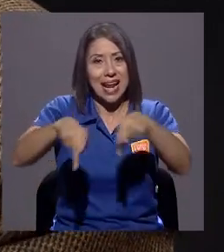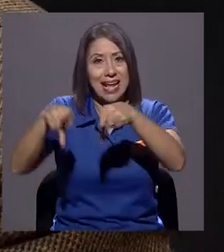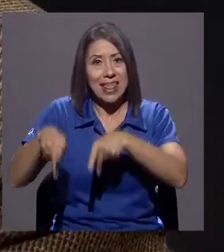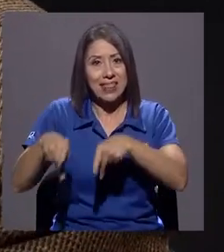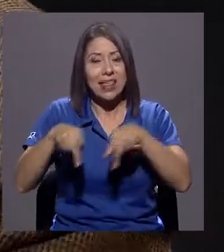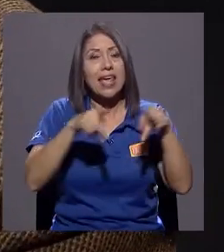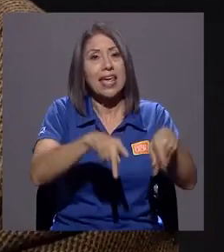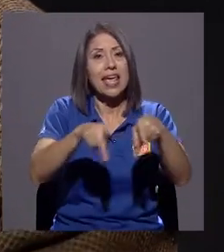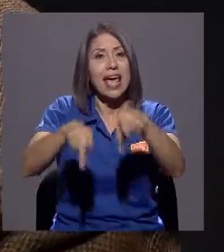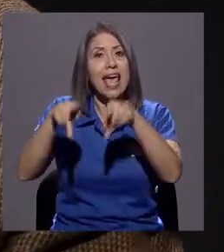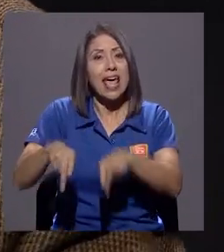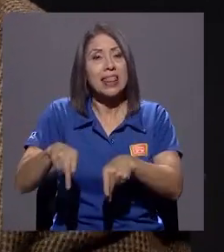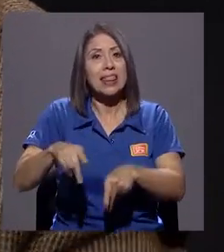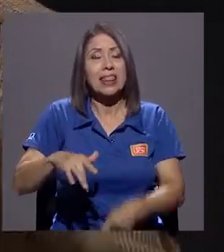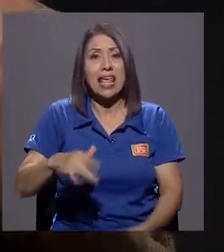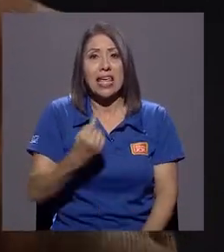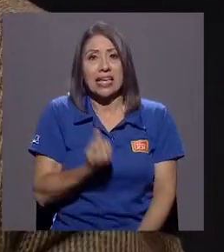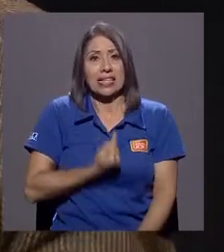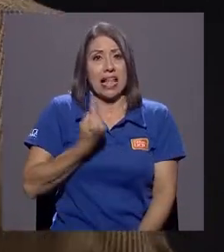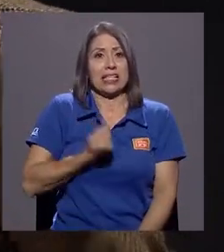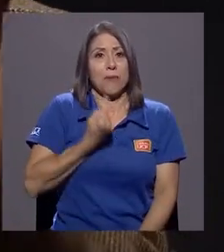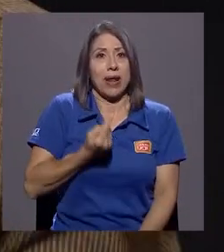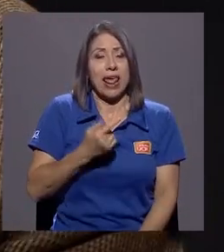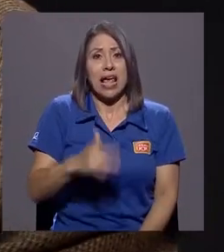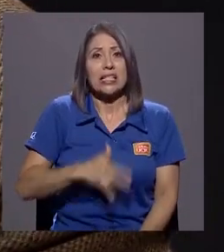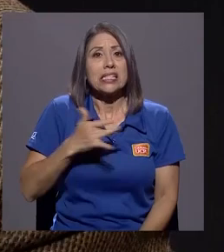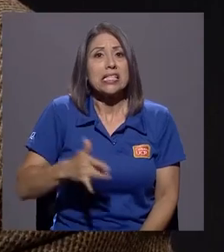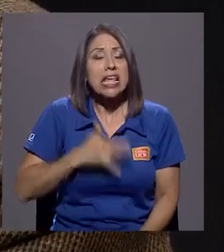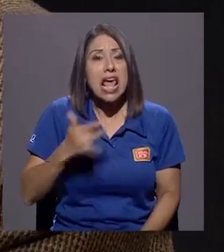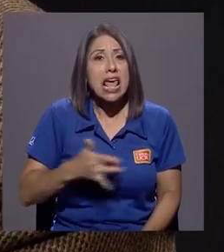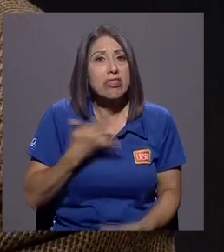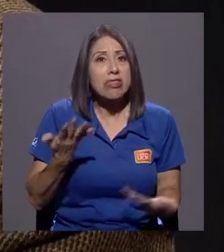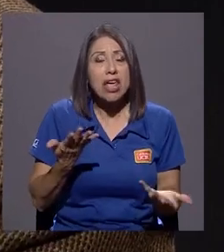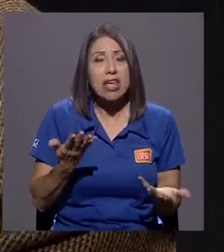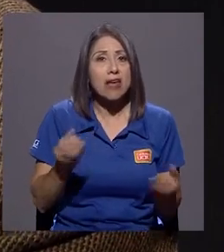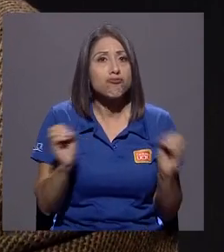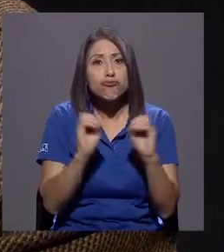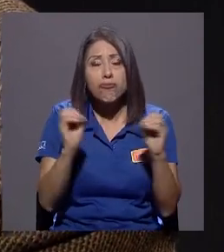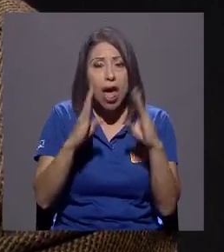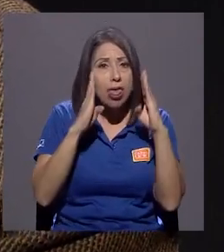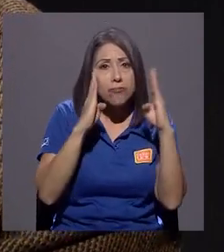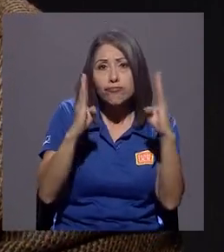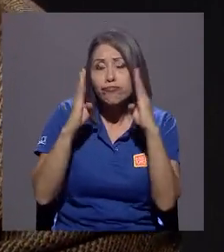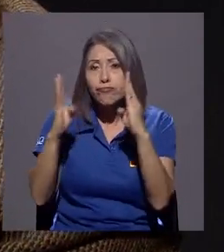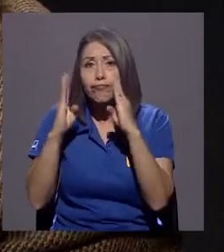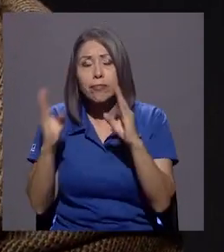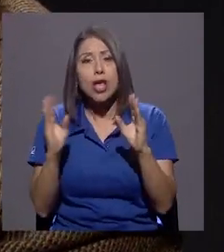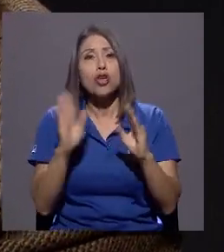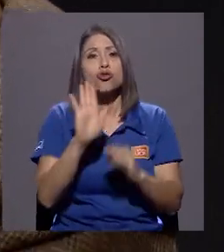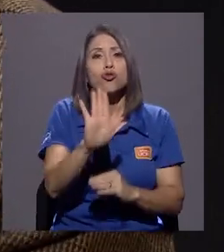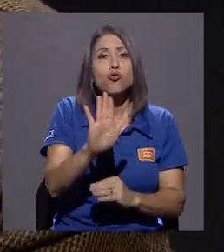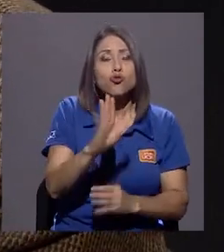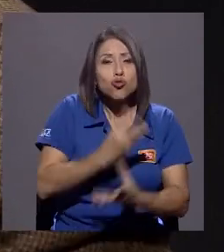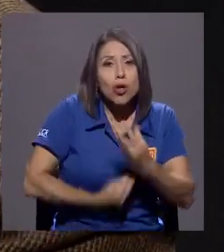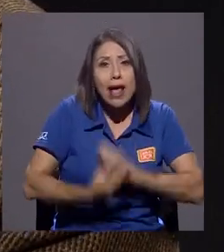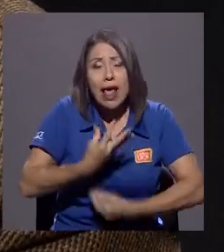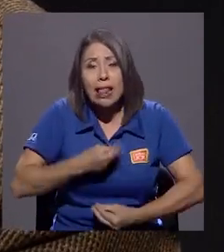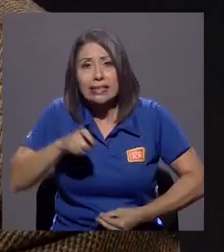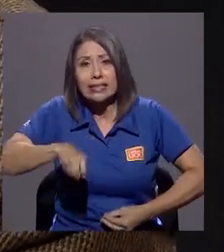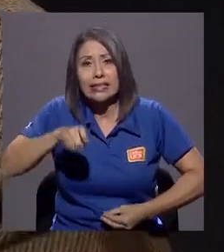la gente que está desamparada que siente que no que no hay oídos para sus sus congojas en san